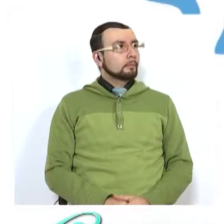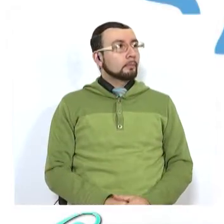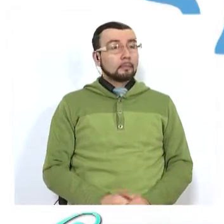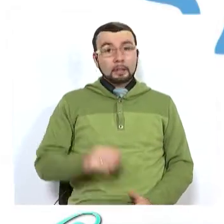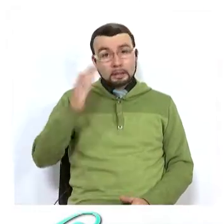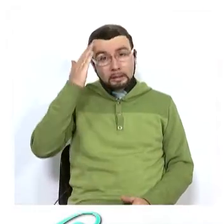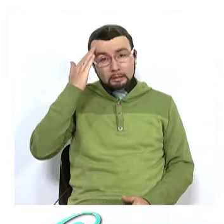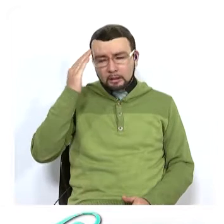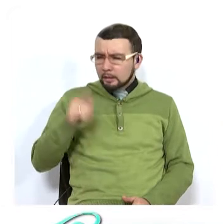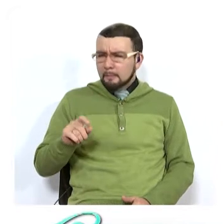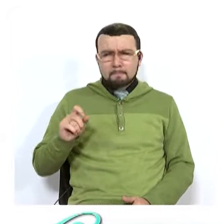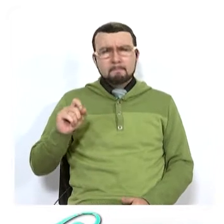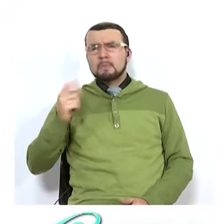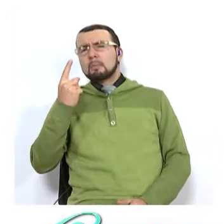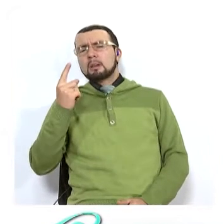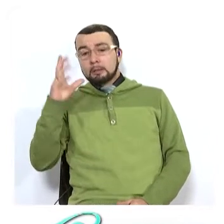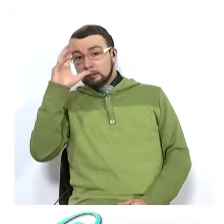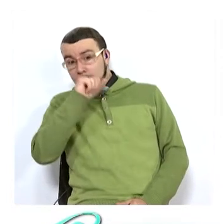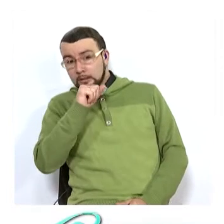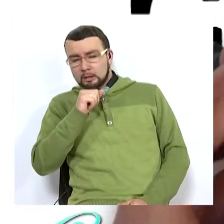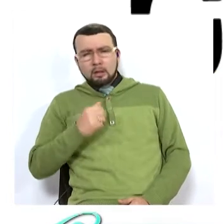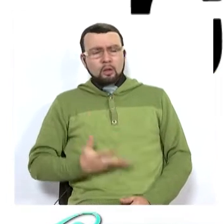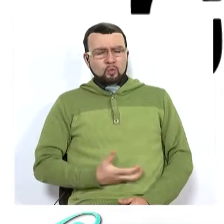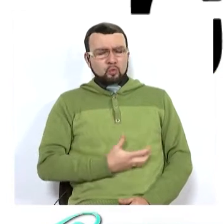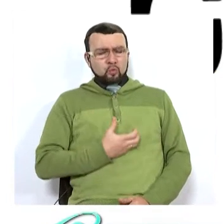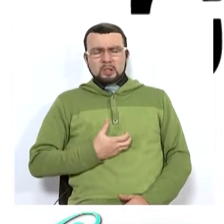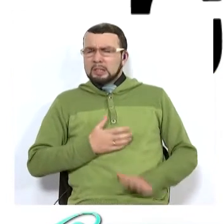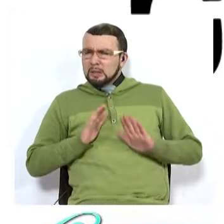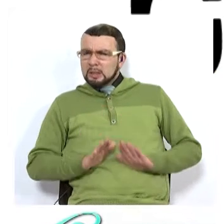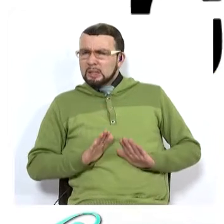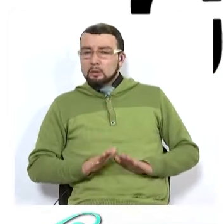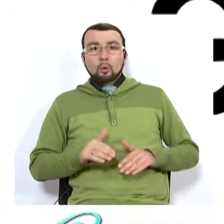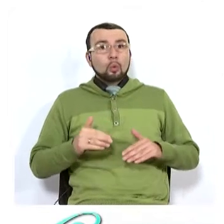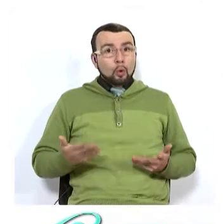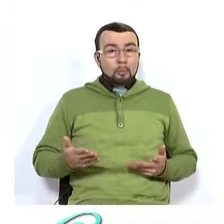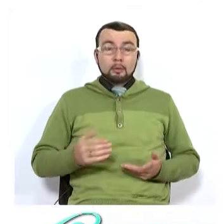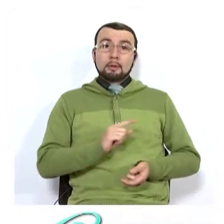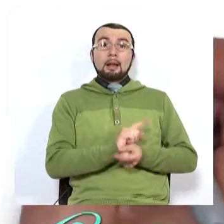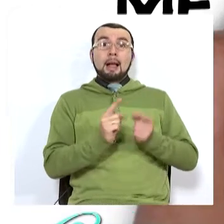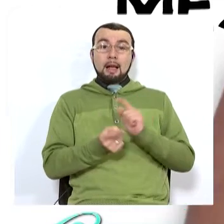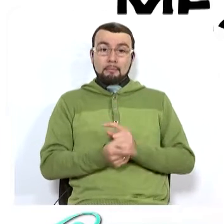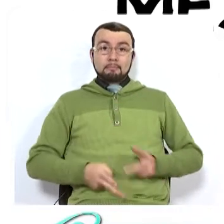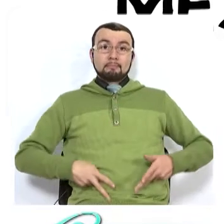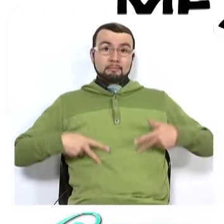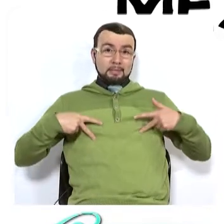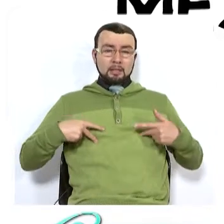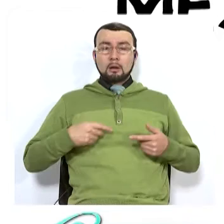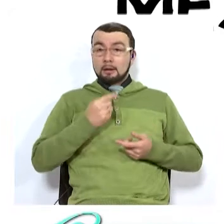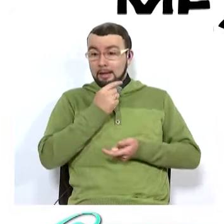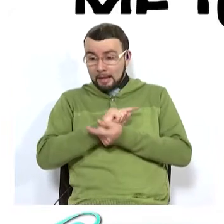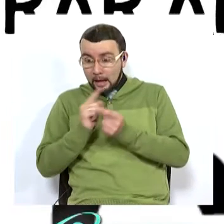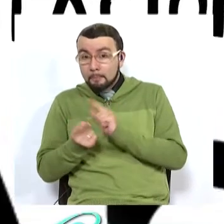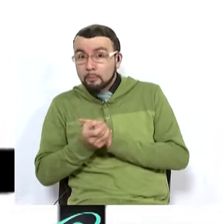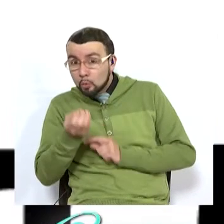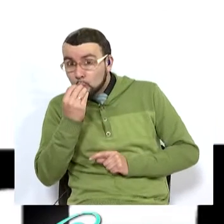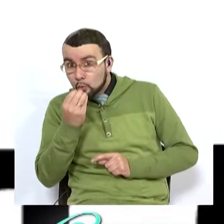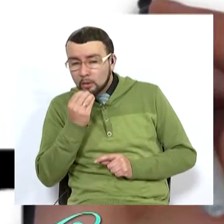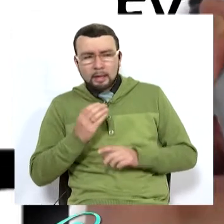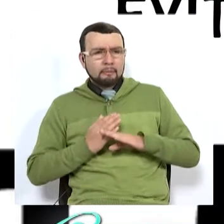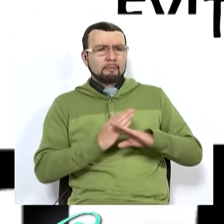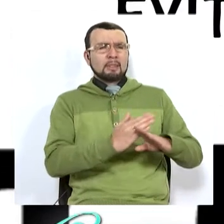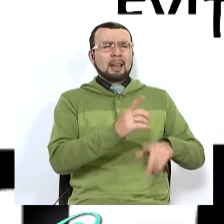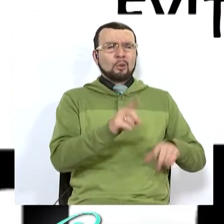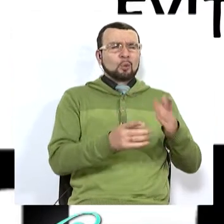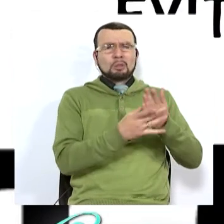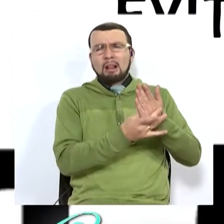¿Sabías que el primer paso para detener la progresión de la gastritis es modificar los estilos de vida? Se debe mejorar la alimentación, evitar alimentos ricos